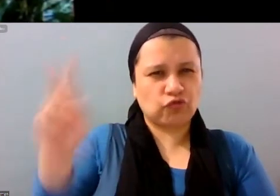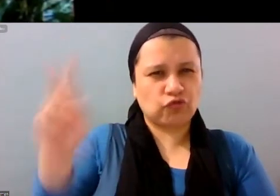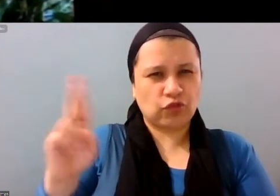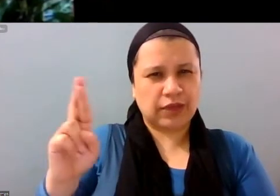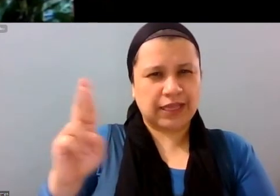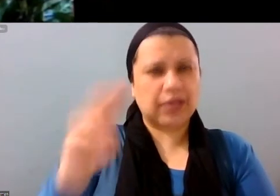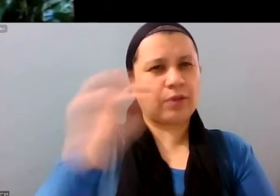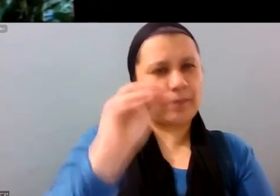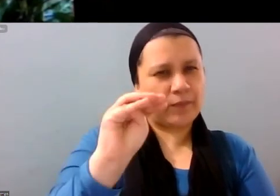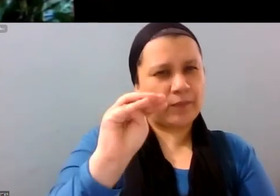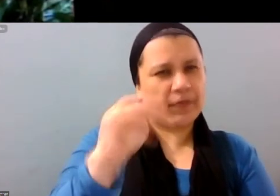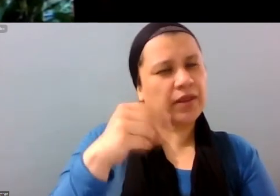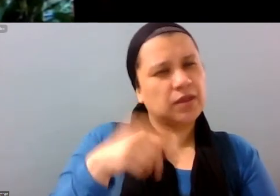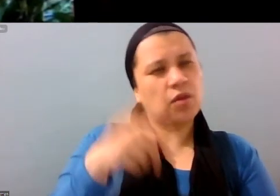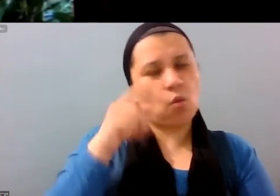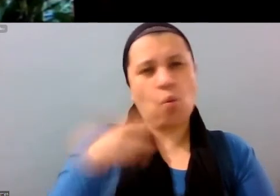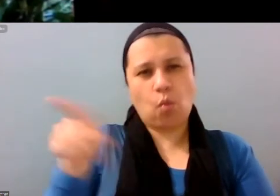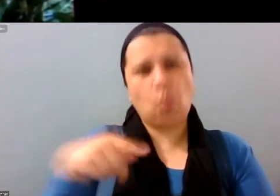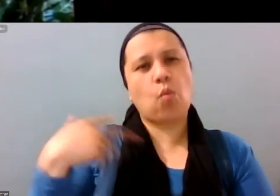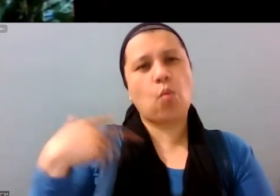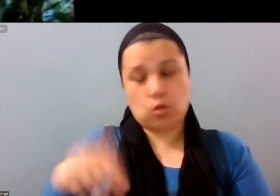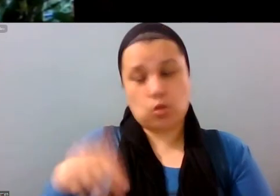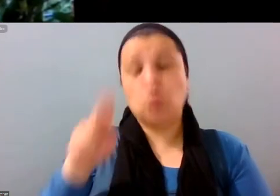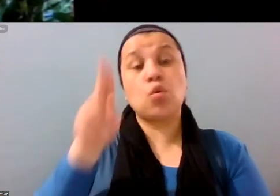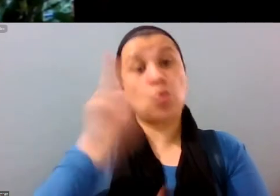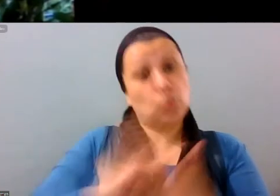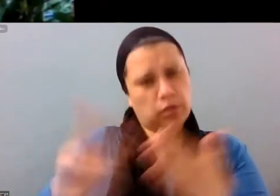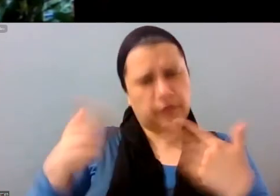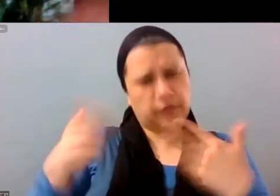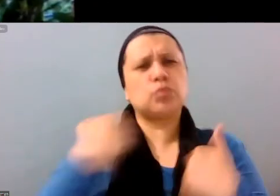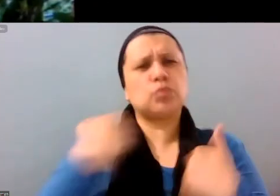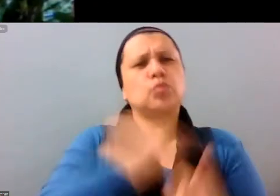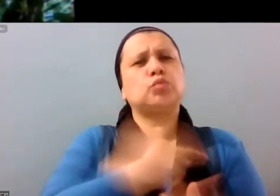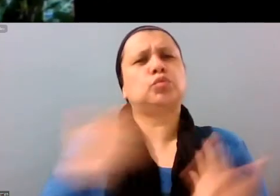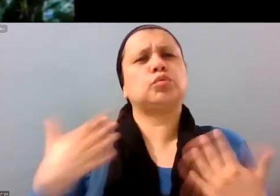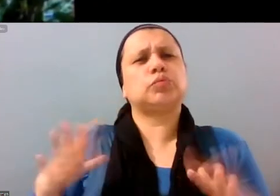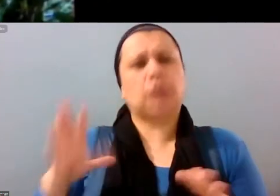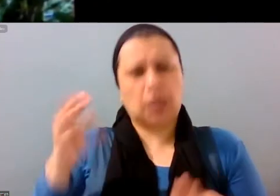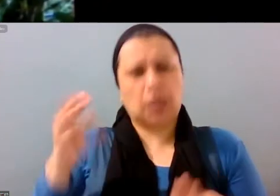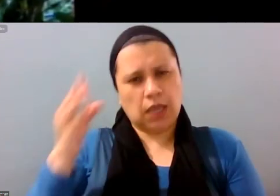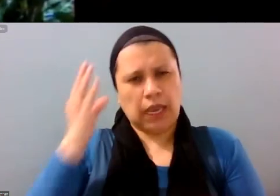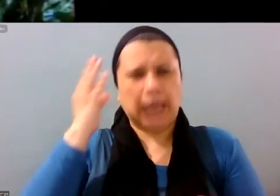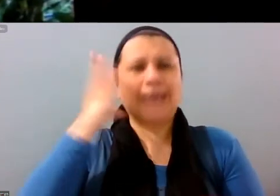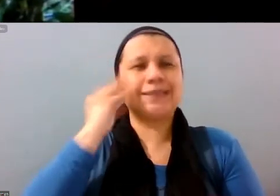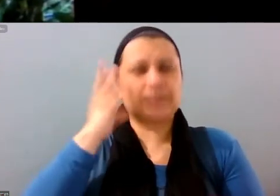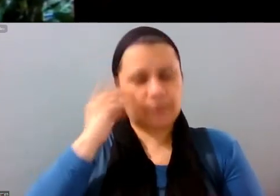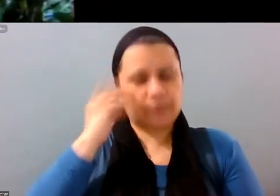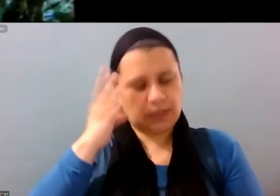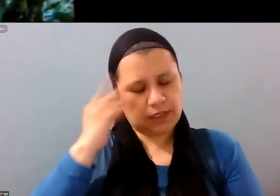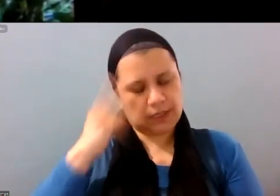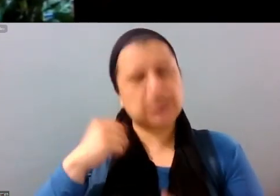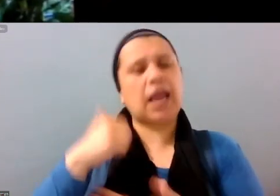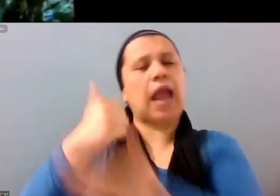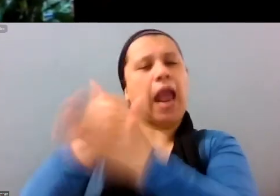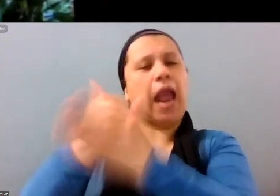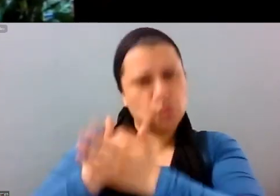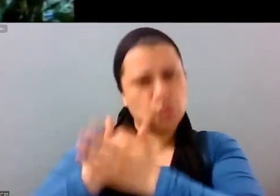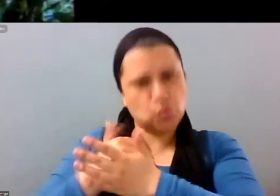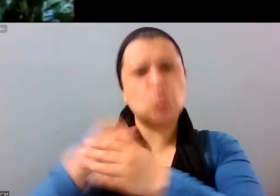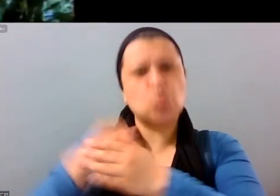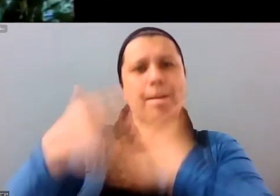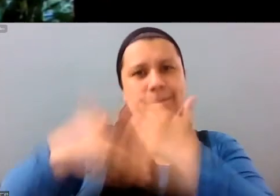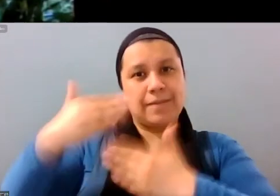pues bien como universidad teníamos una experiencia amplia que nos facilitó el proceso y quizás por eso fuimos a la universidad